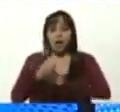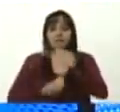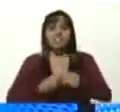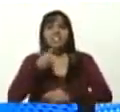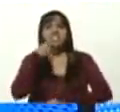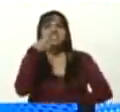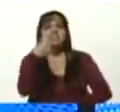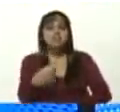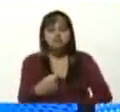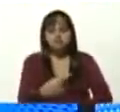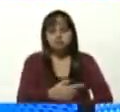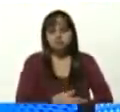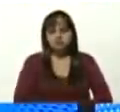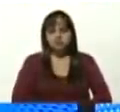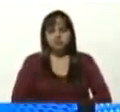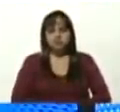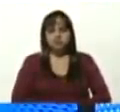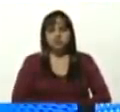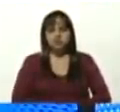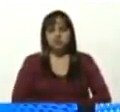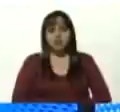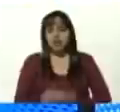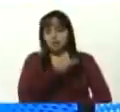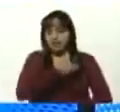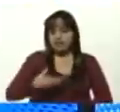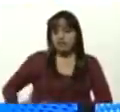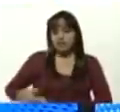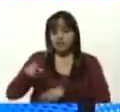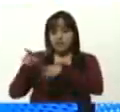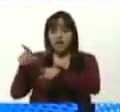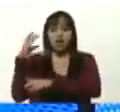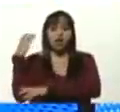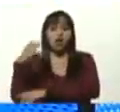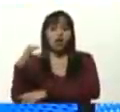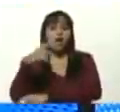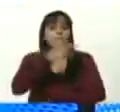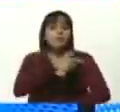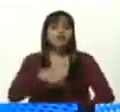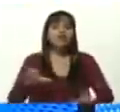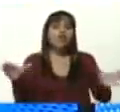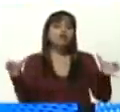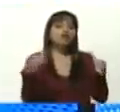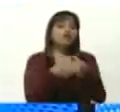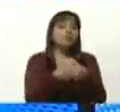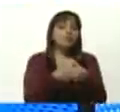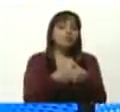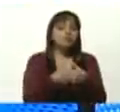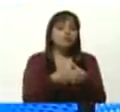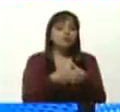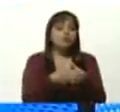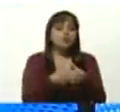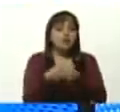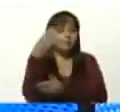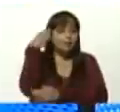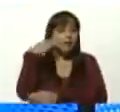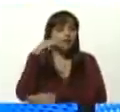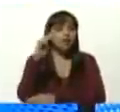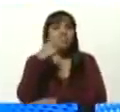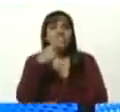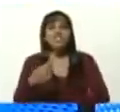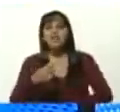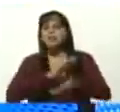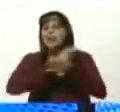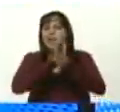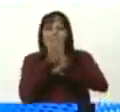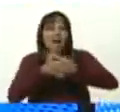órdenes desde el Palacio Presidencial a miembros de la delegación en México para que